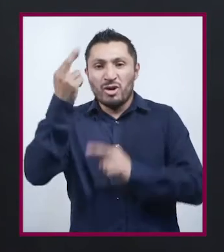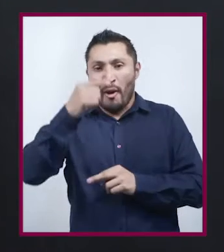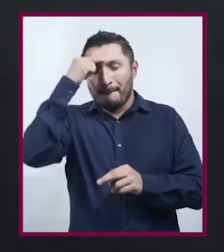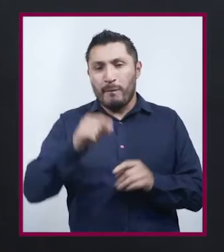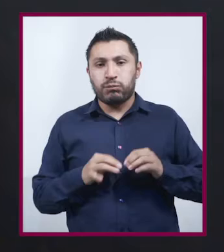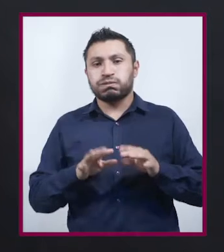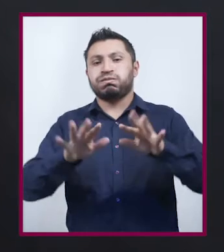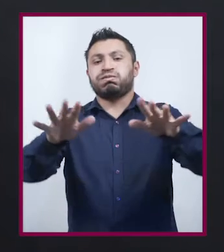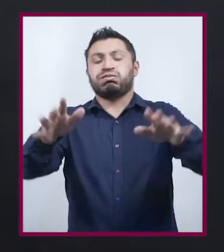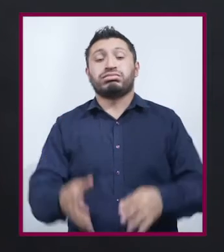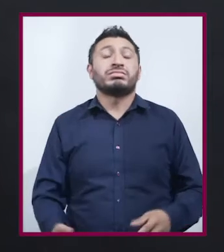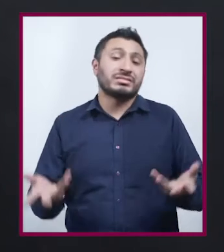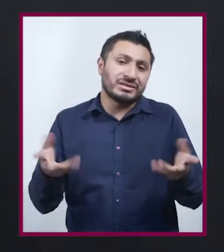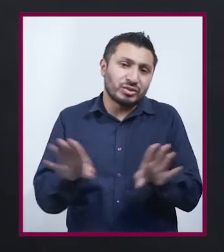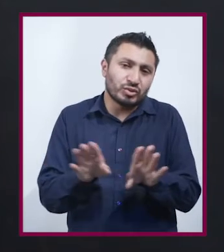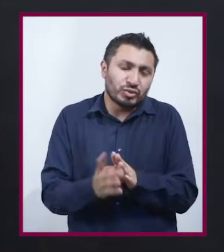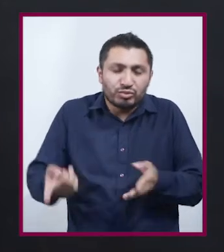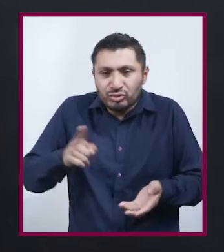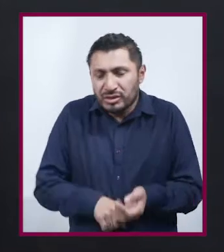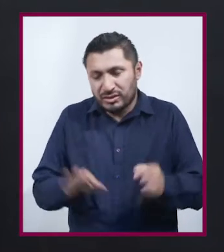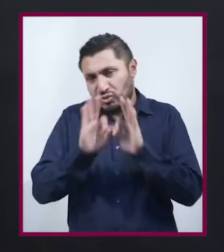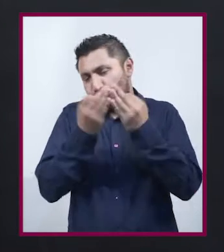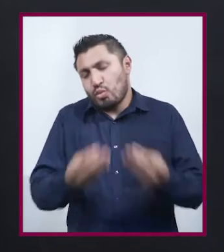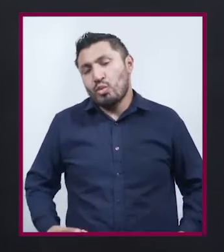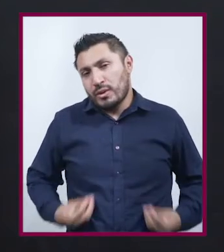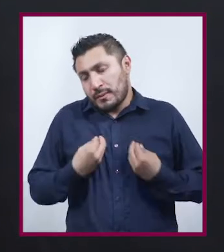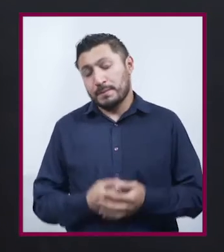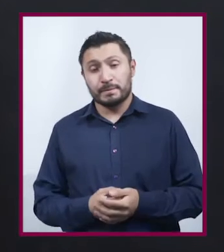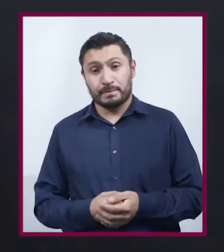para expandirse y adoptarse como parte de un estilo de vida.